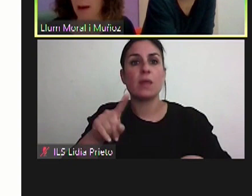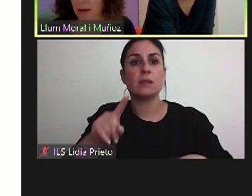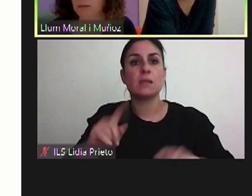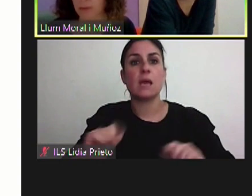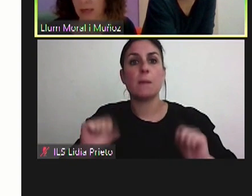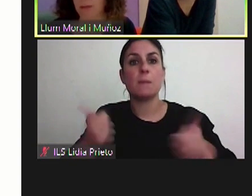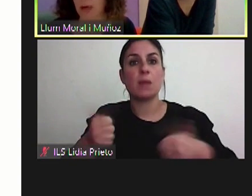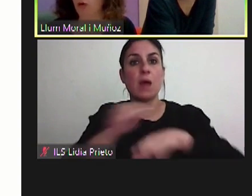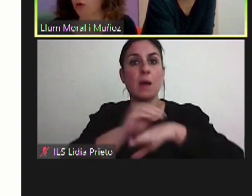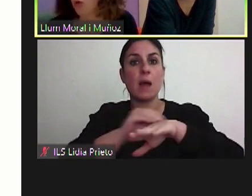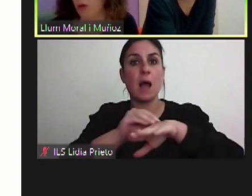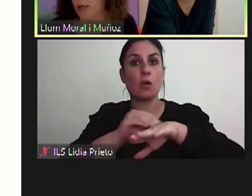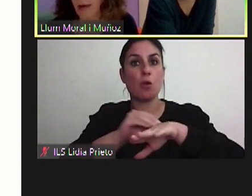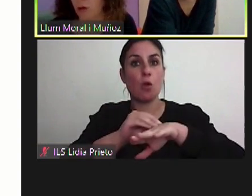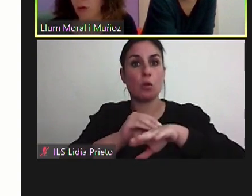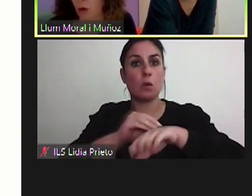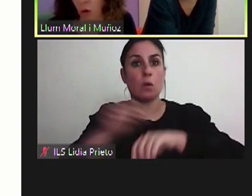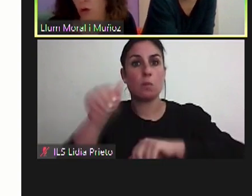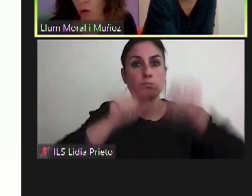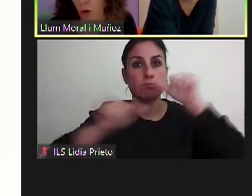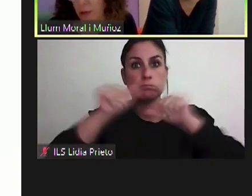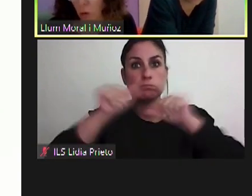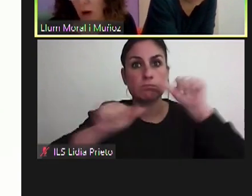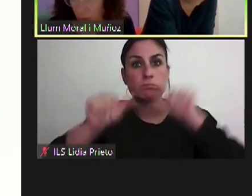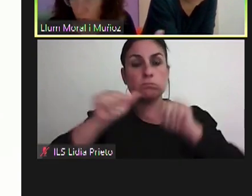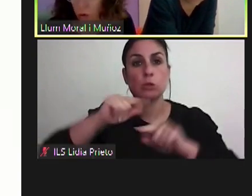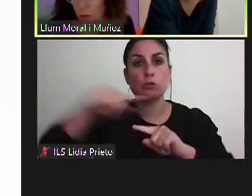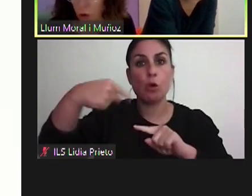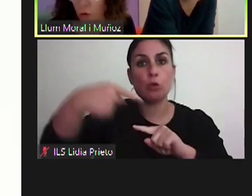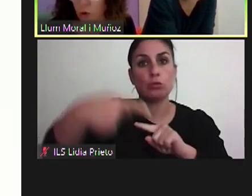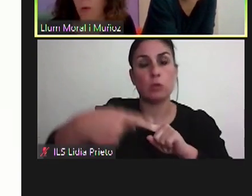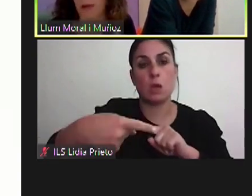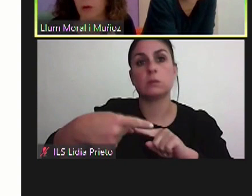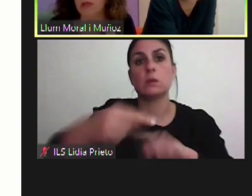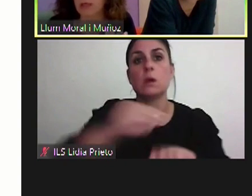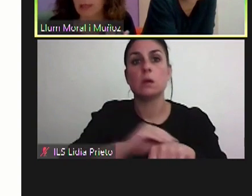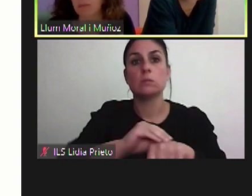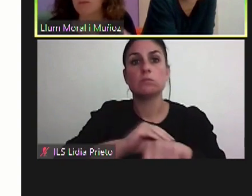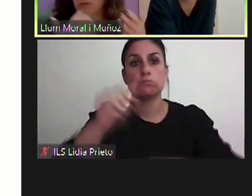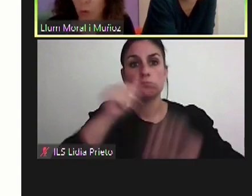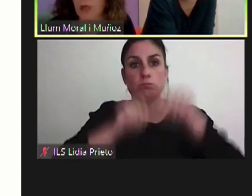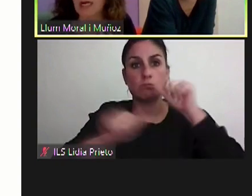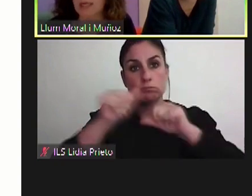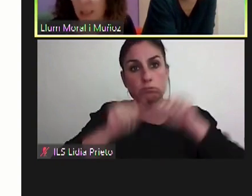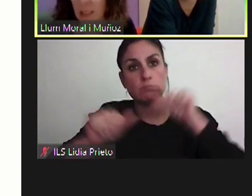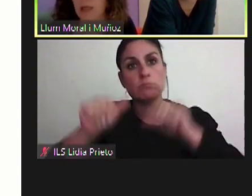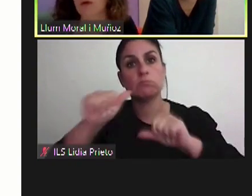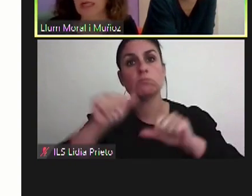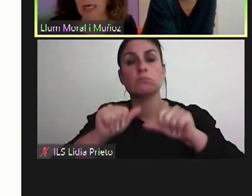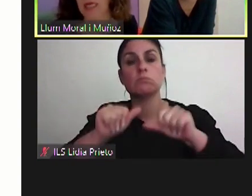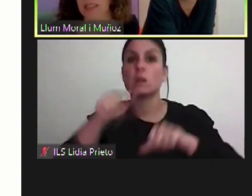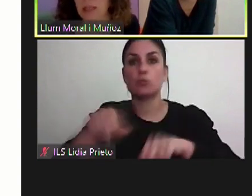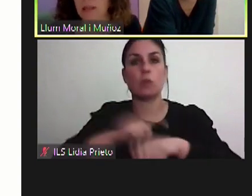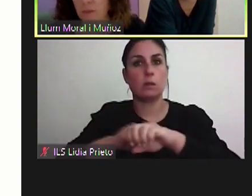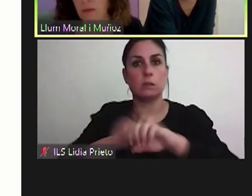muy elevada para un consumo diario o habitual, o incluso un abuso de consumo, pero muy